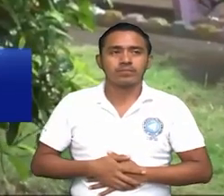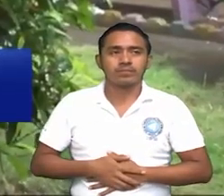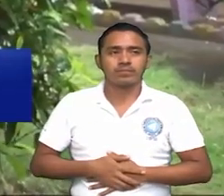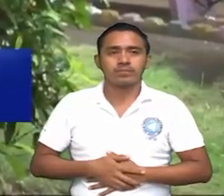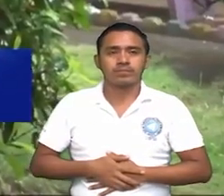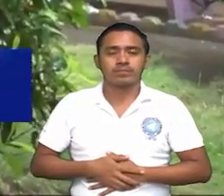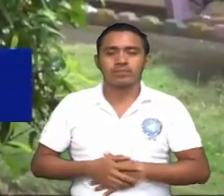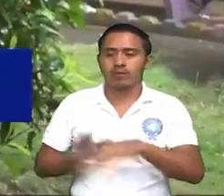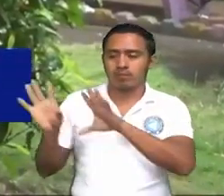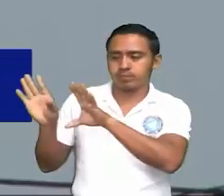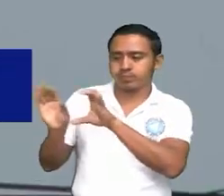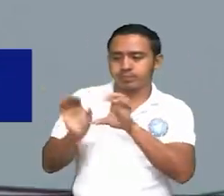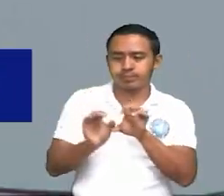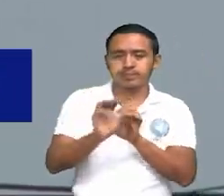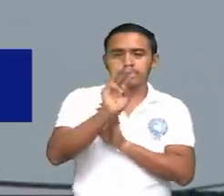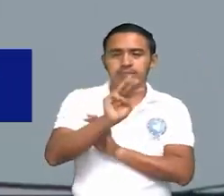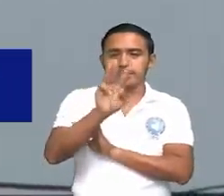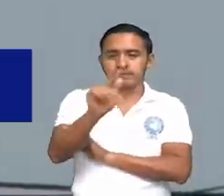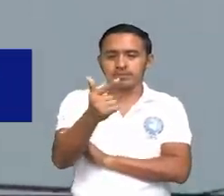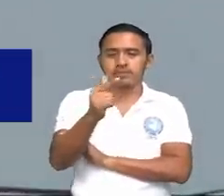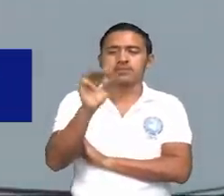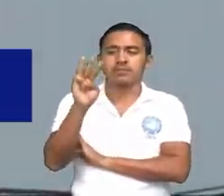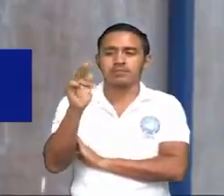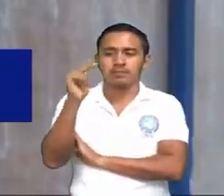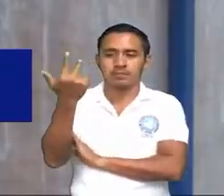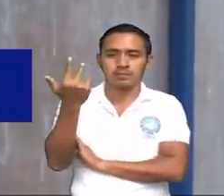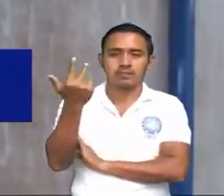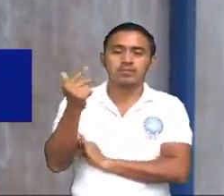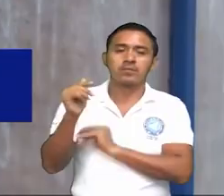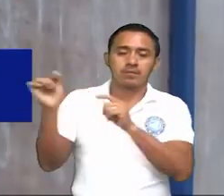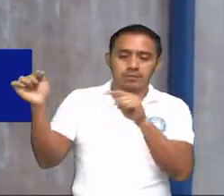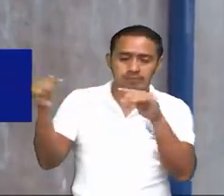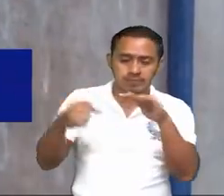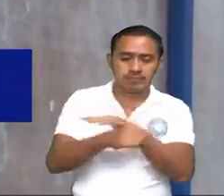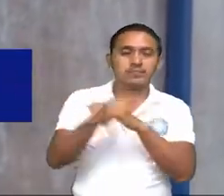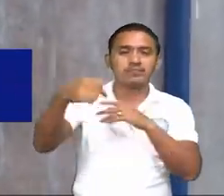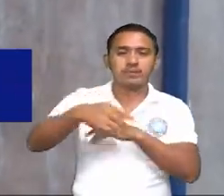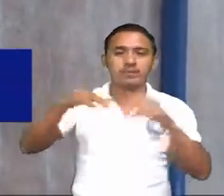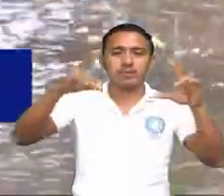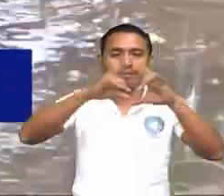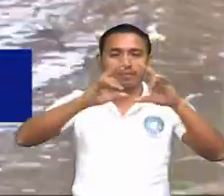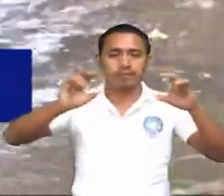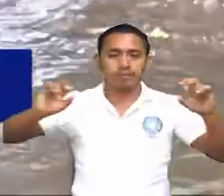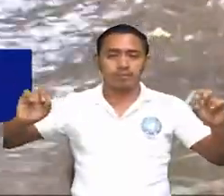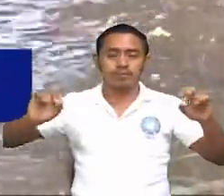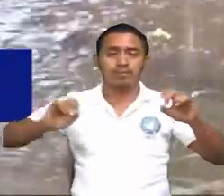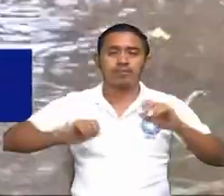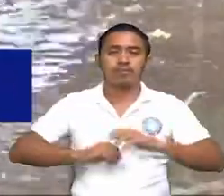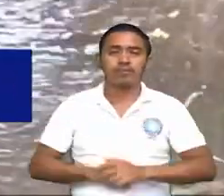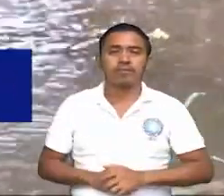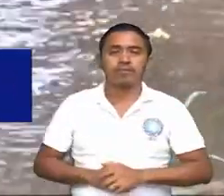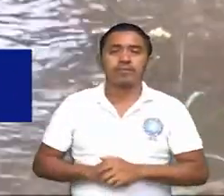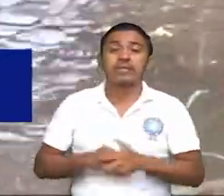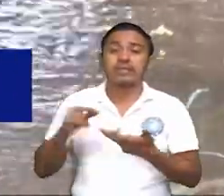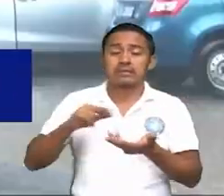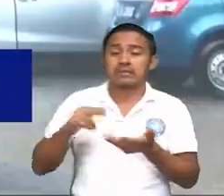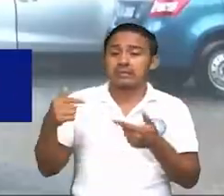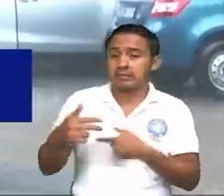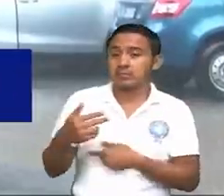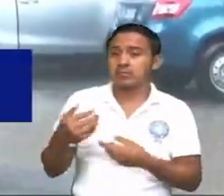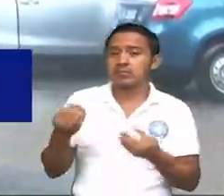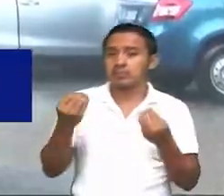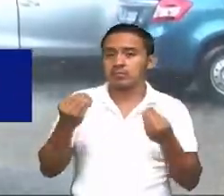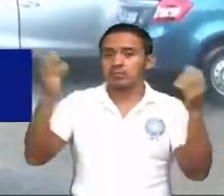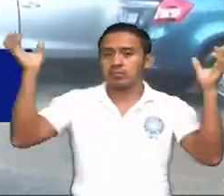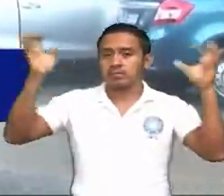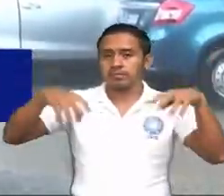Las ondas tropicales 37 y 38 ingresan esta semana a territorio nacional, lo que generará